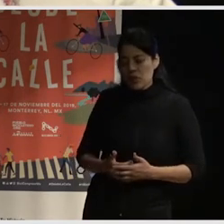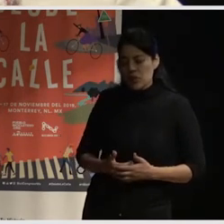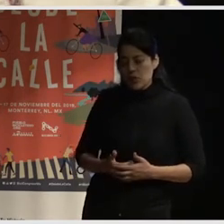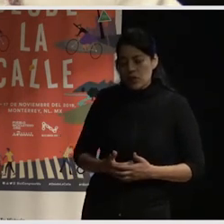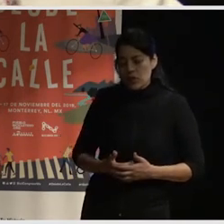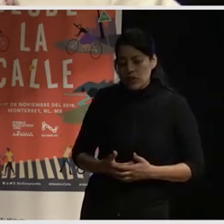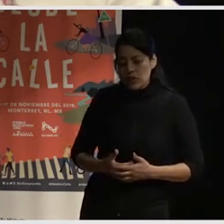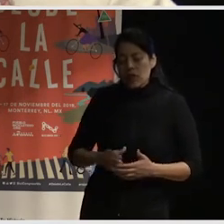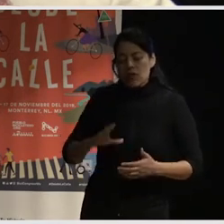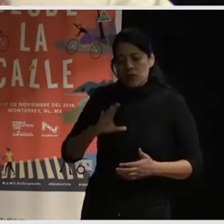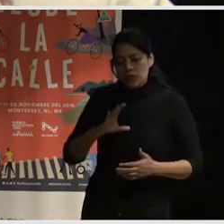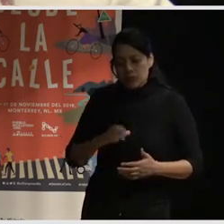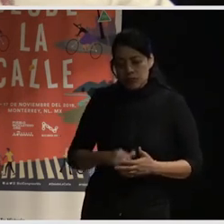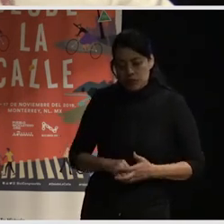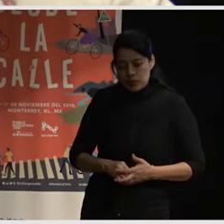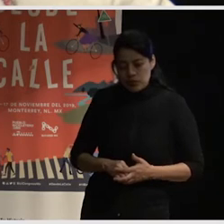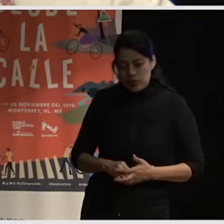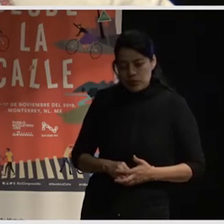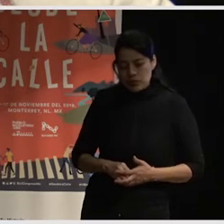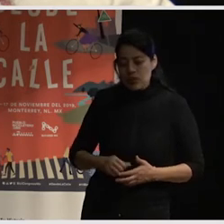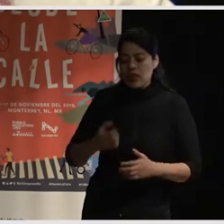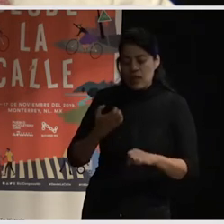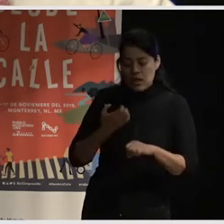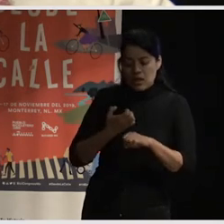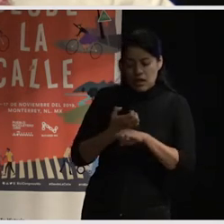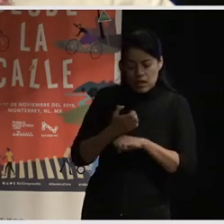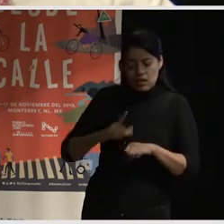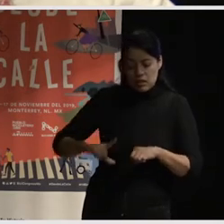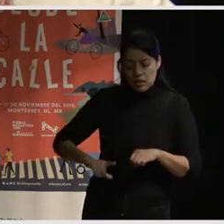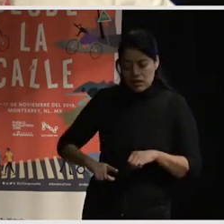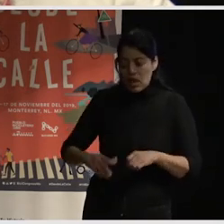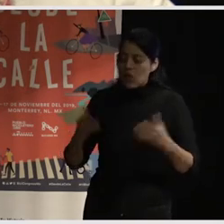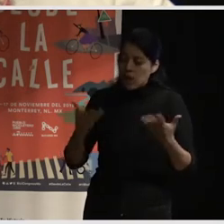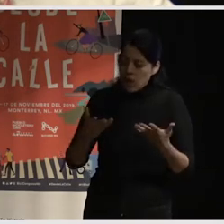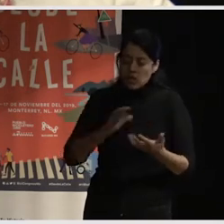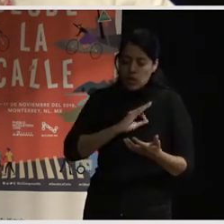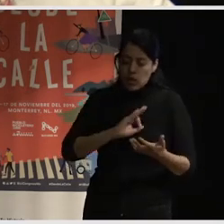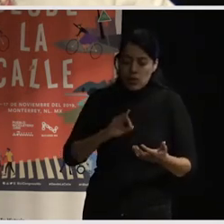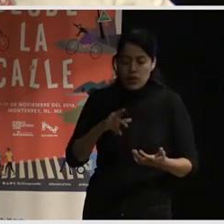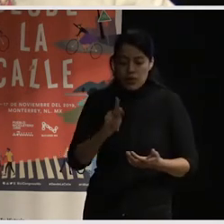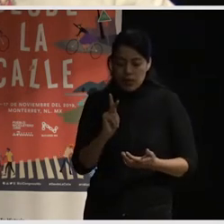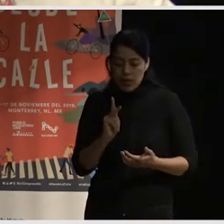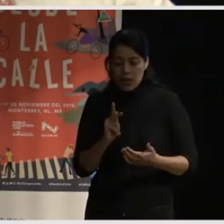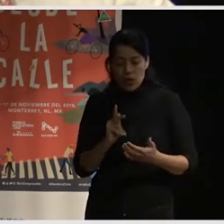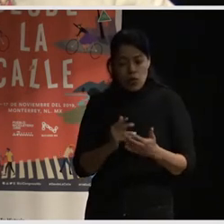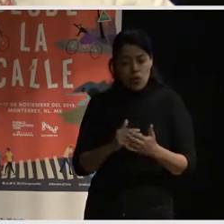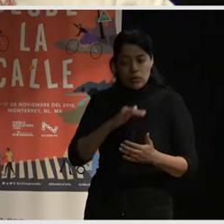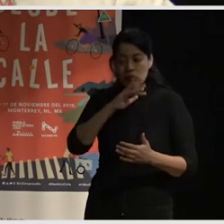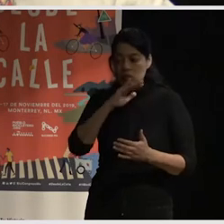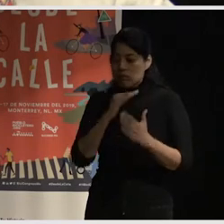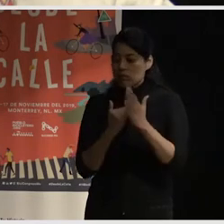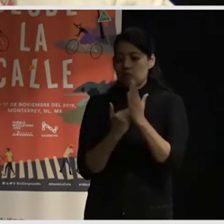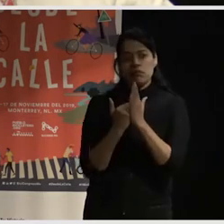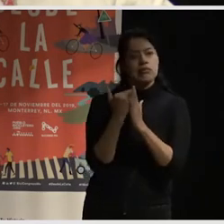este hay un estado estar tratando de hacerlo que lo que puede pero esto está rebasado los municipios